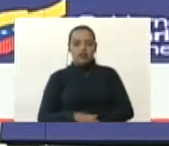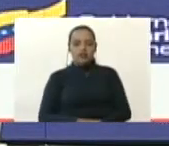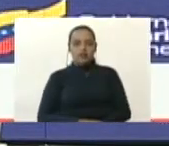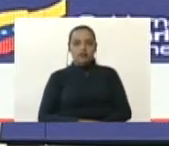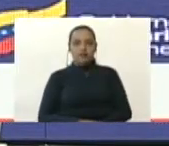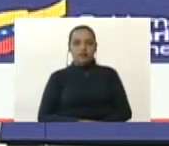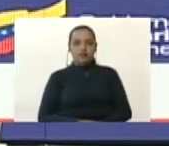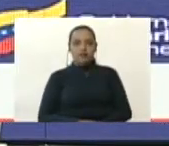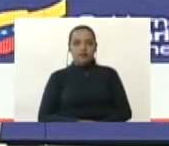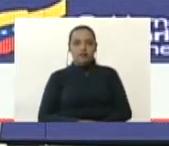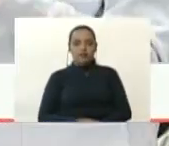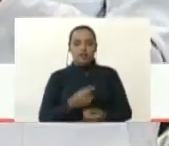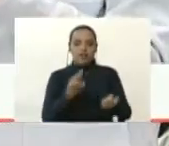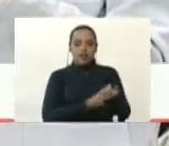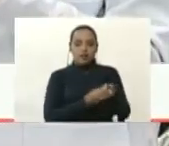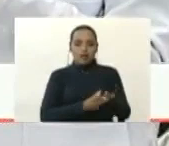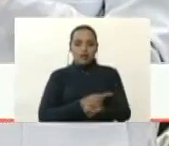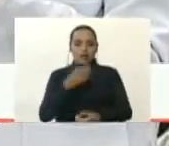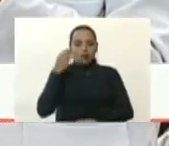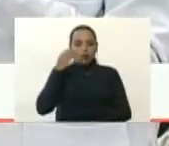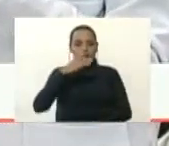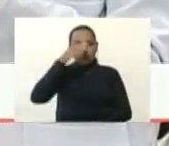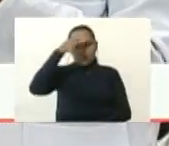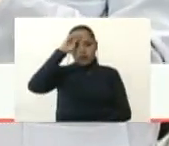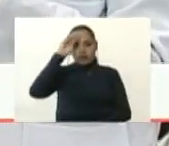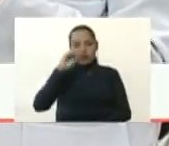nuestros hermanos de Cuba.